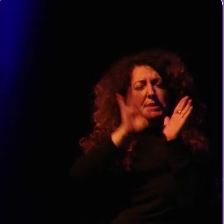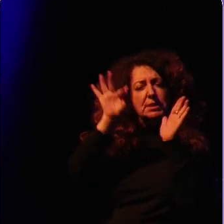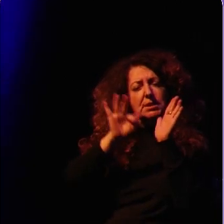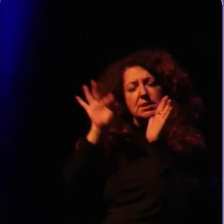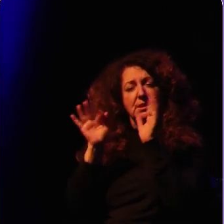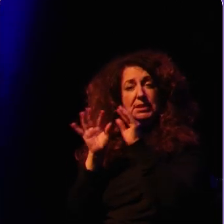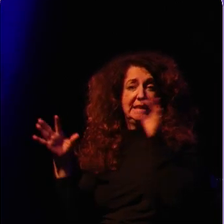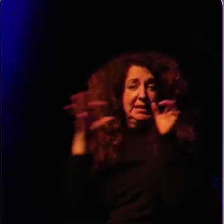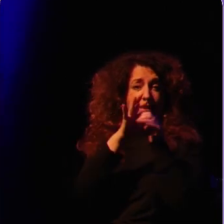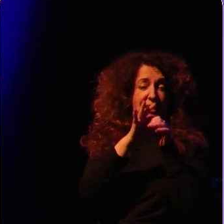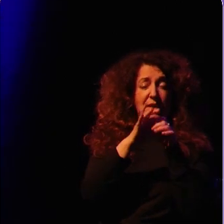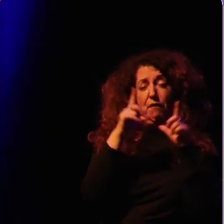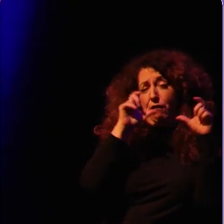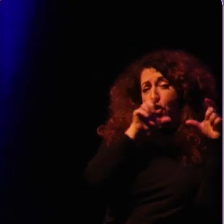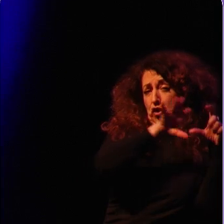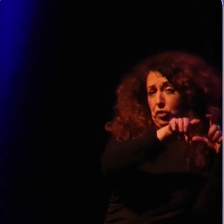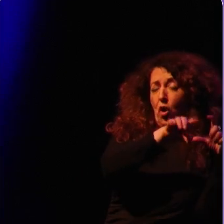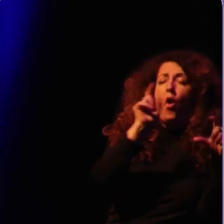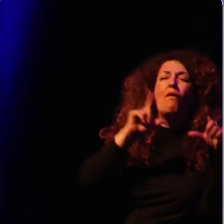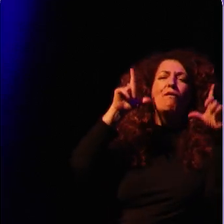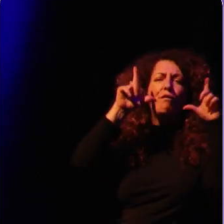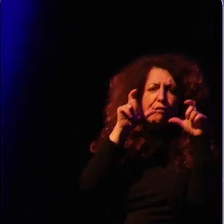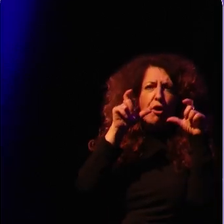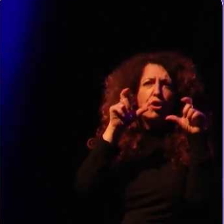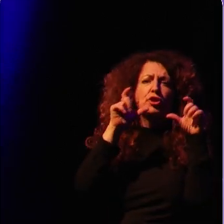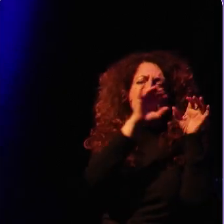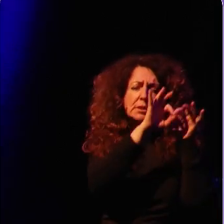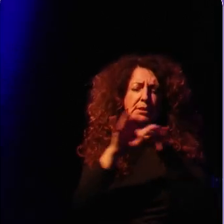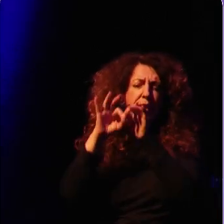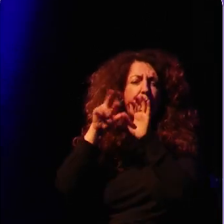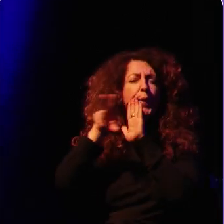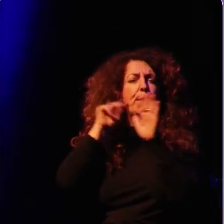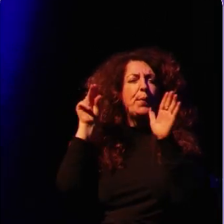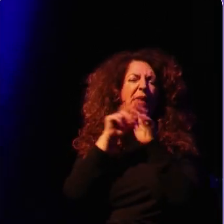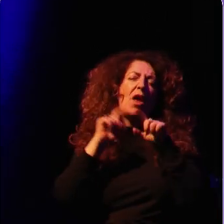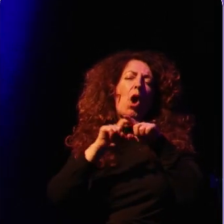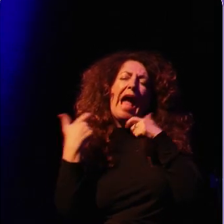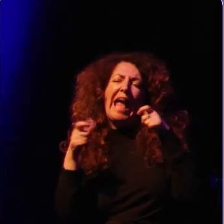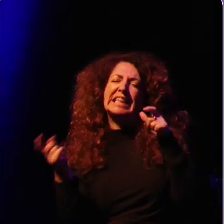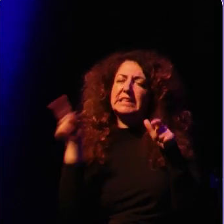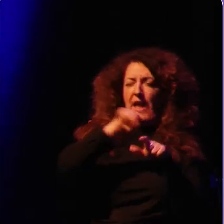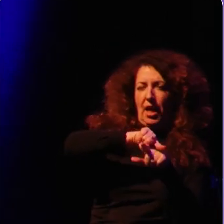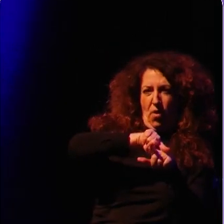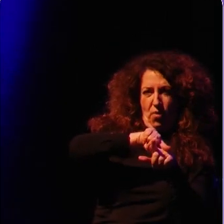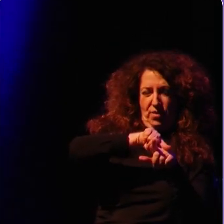imagen, o cojo una foto, empieza a generarme vídeo con el estilo de esta foto,